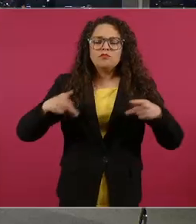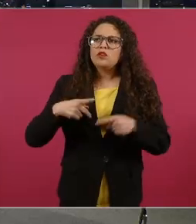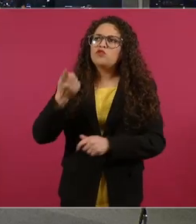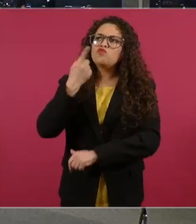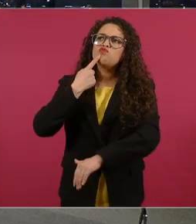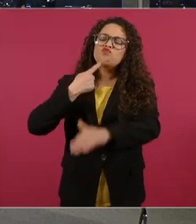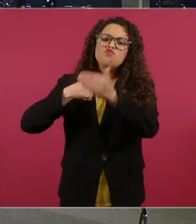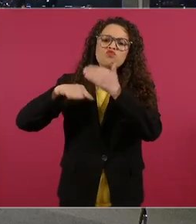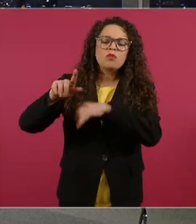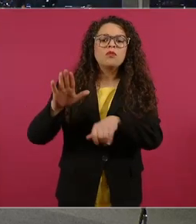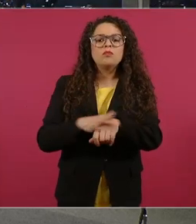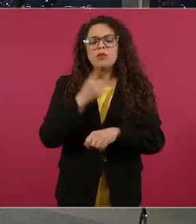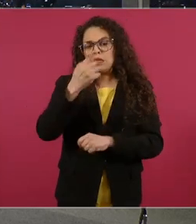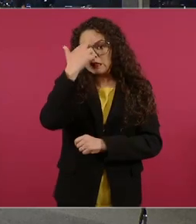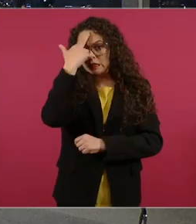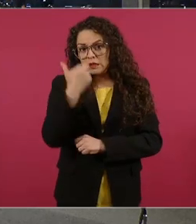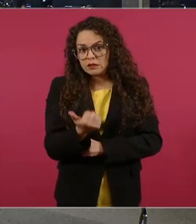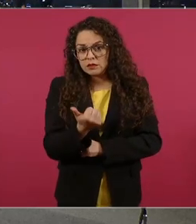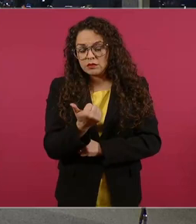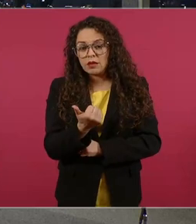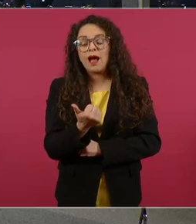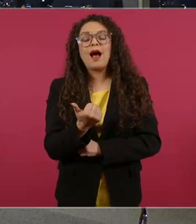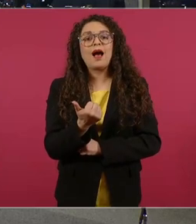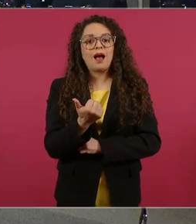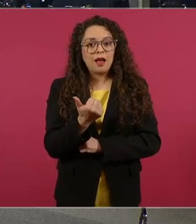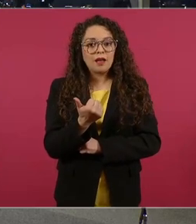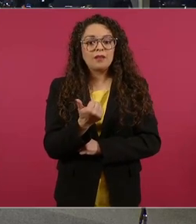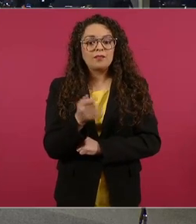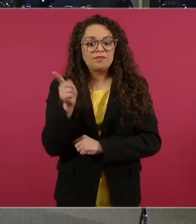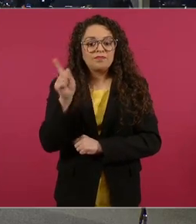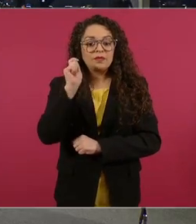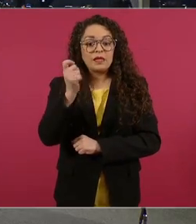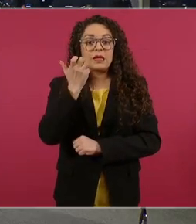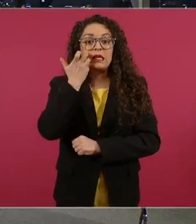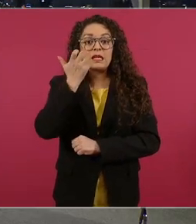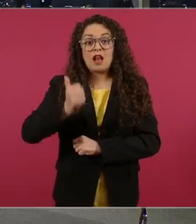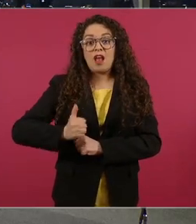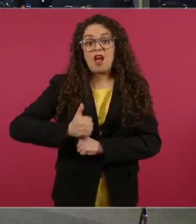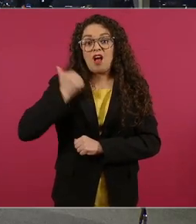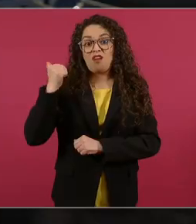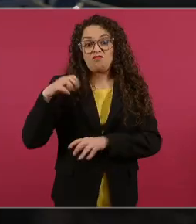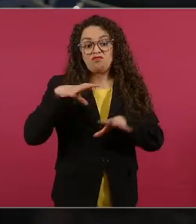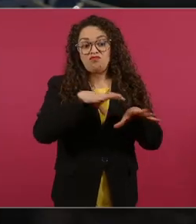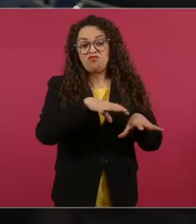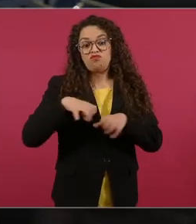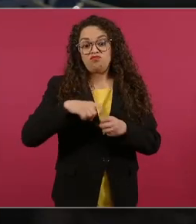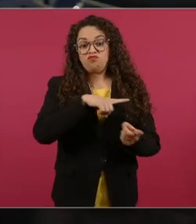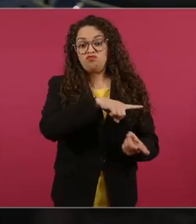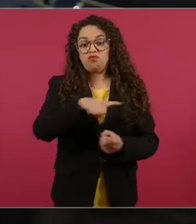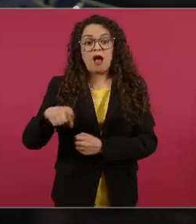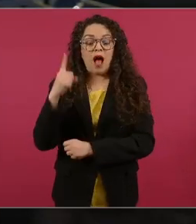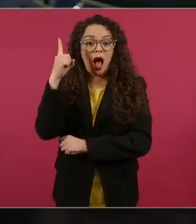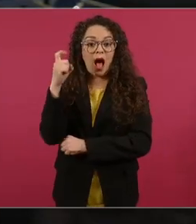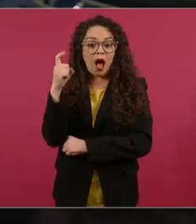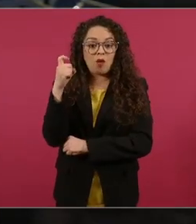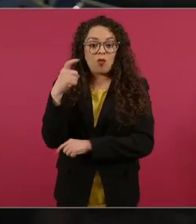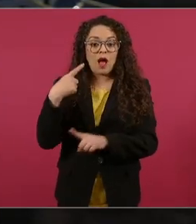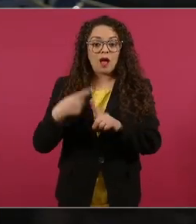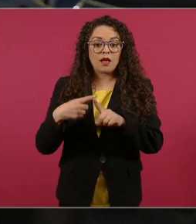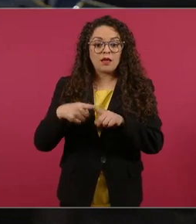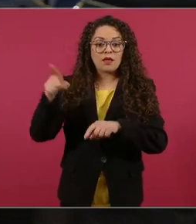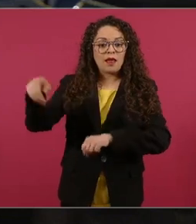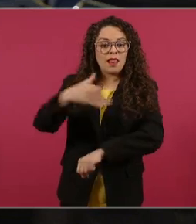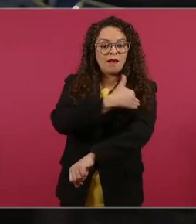hay una intención de acaparar el agua por parte de la familia